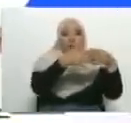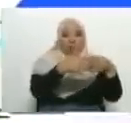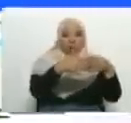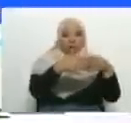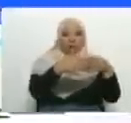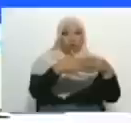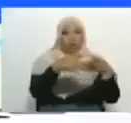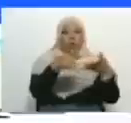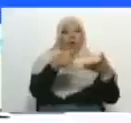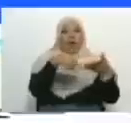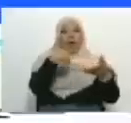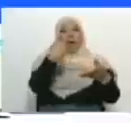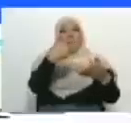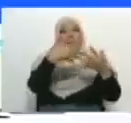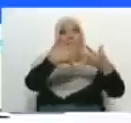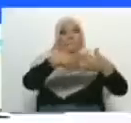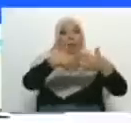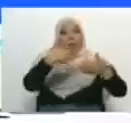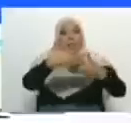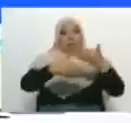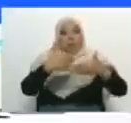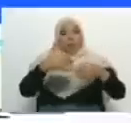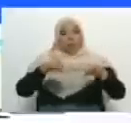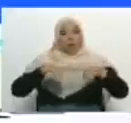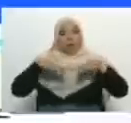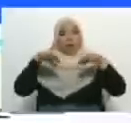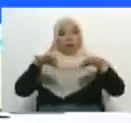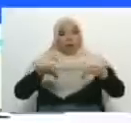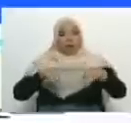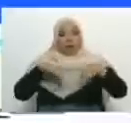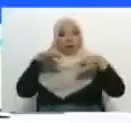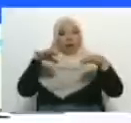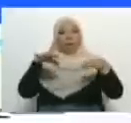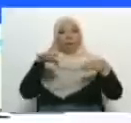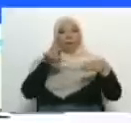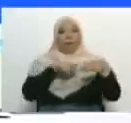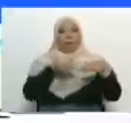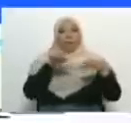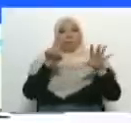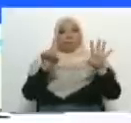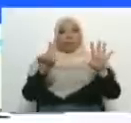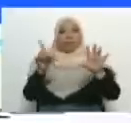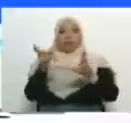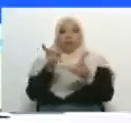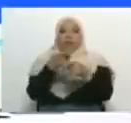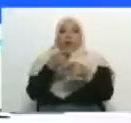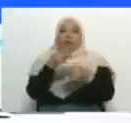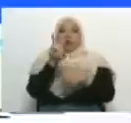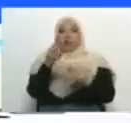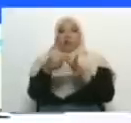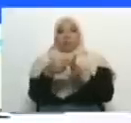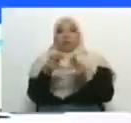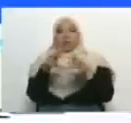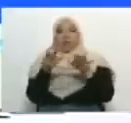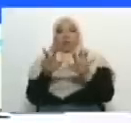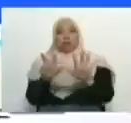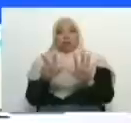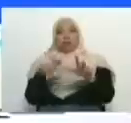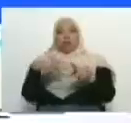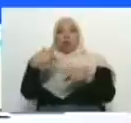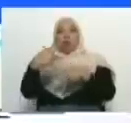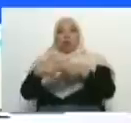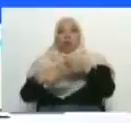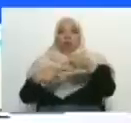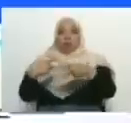empresa canadiense, Cristalex. 6 de agosto del año 2018. Inicia este